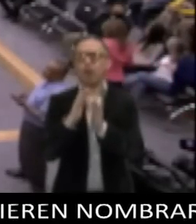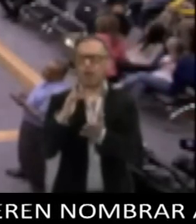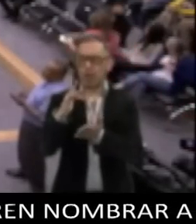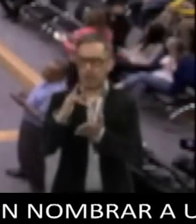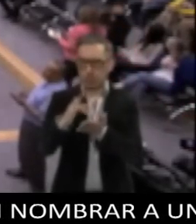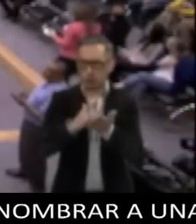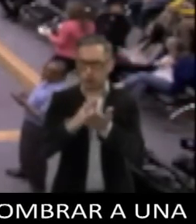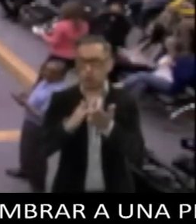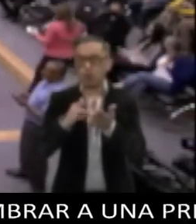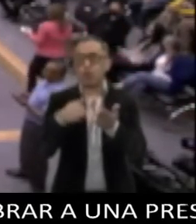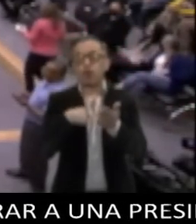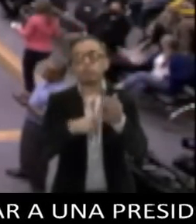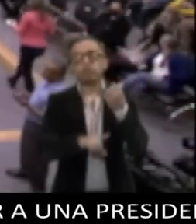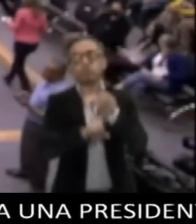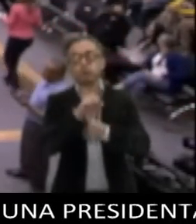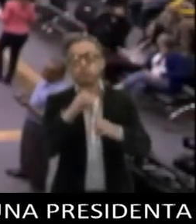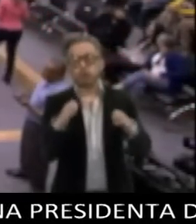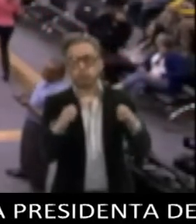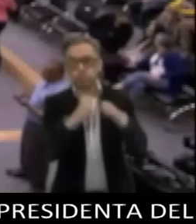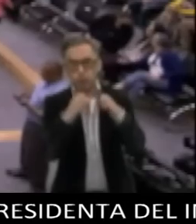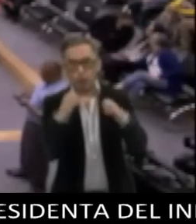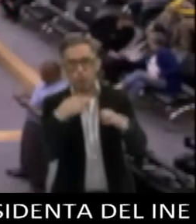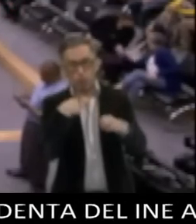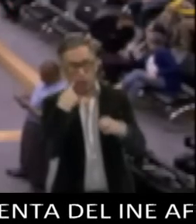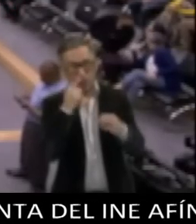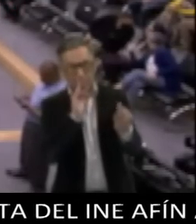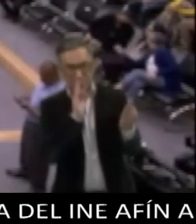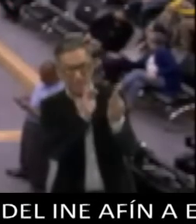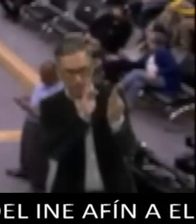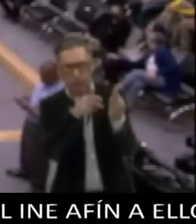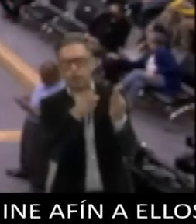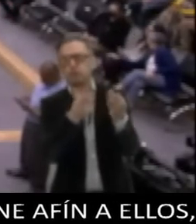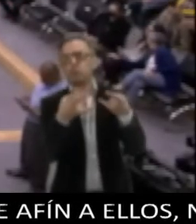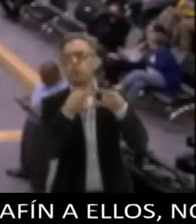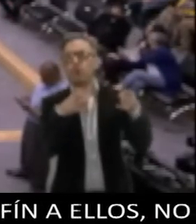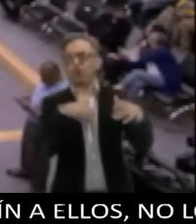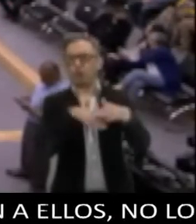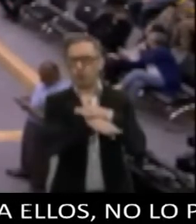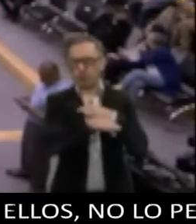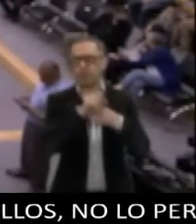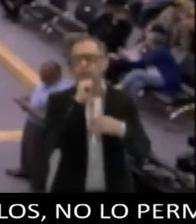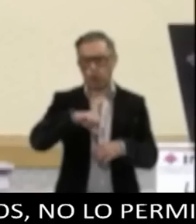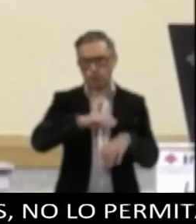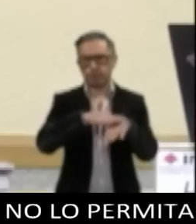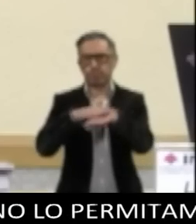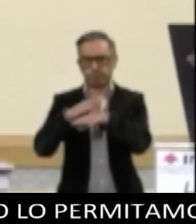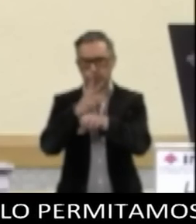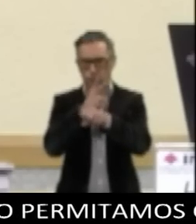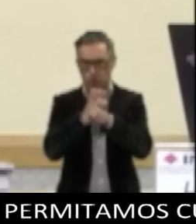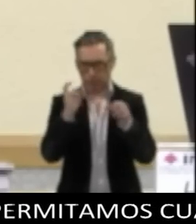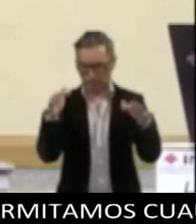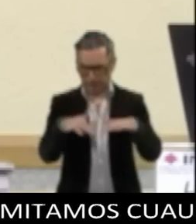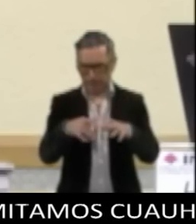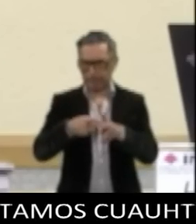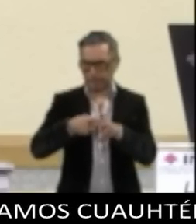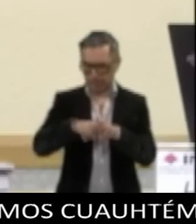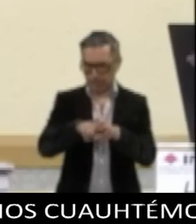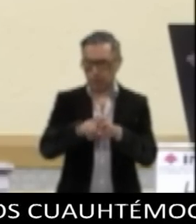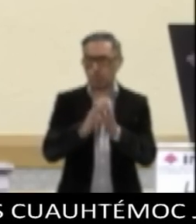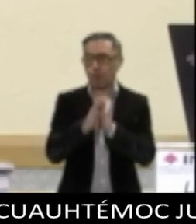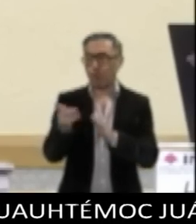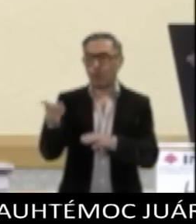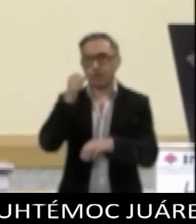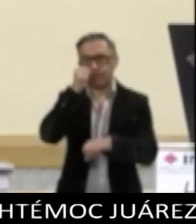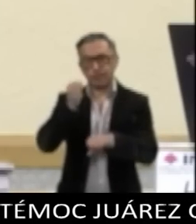morenista o distribuida de tal manera que si es por insaculación tuvieran más posibilidades que lo que la conformación como quedó no es la